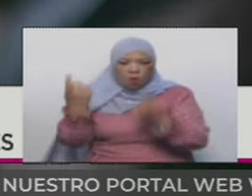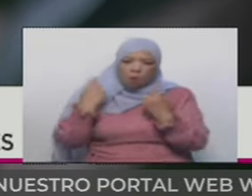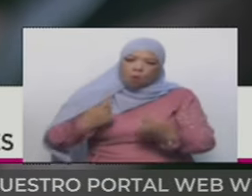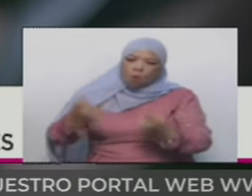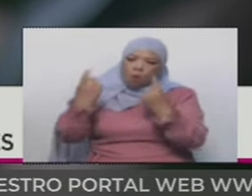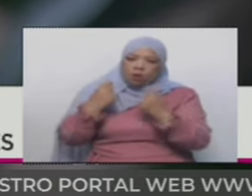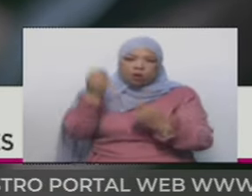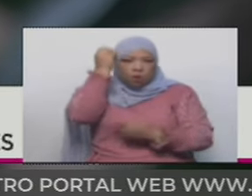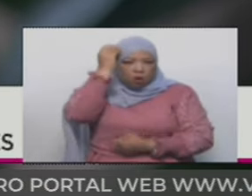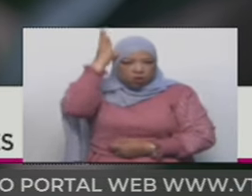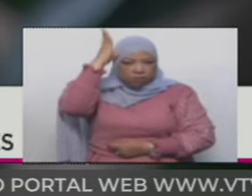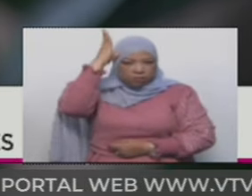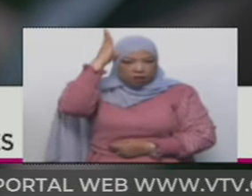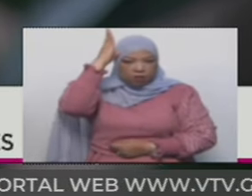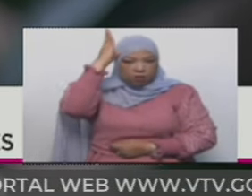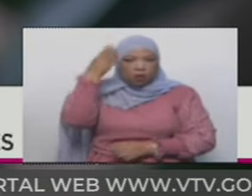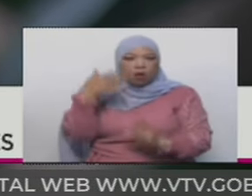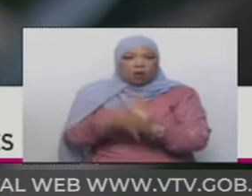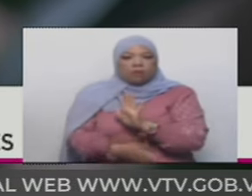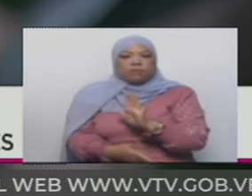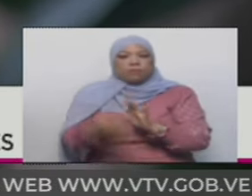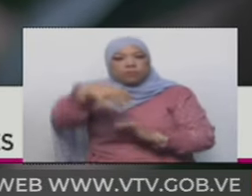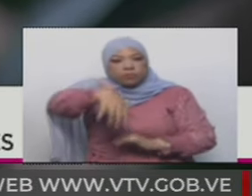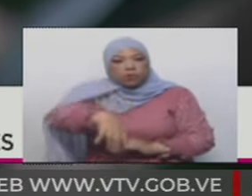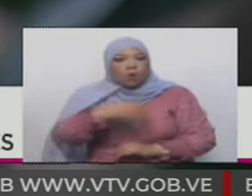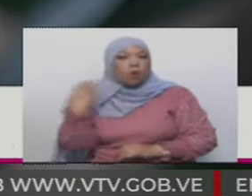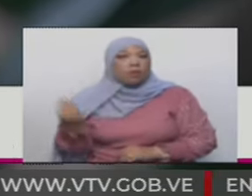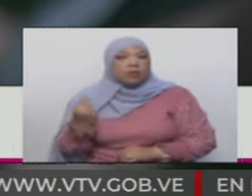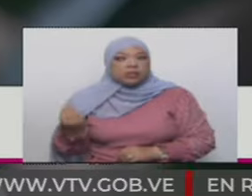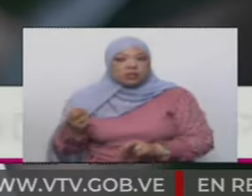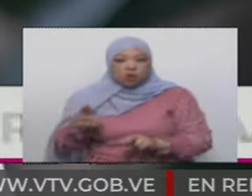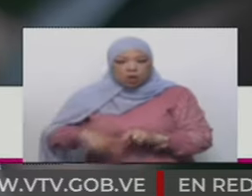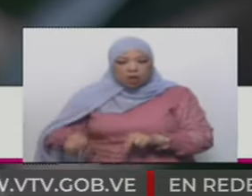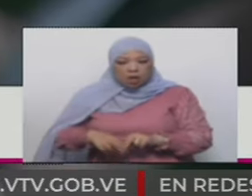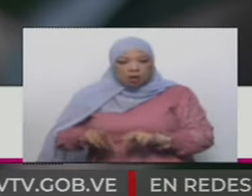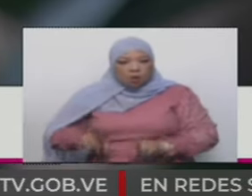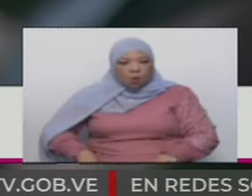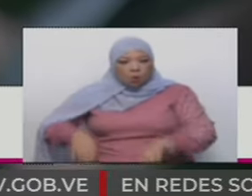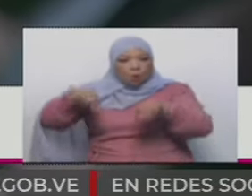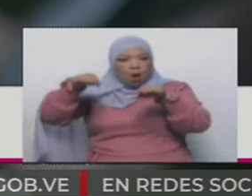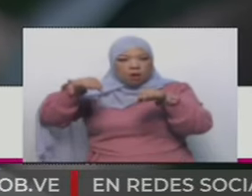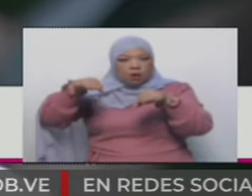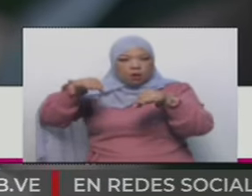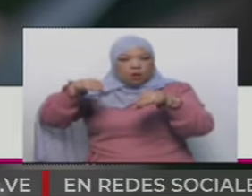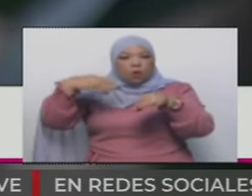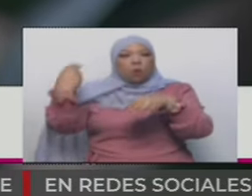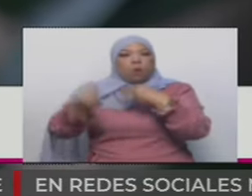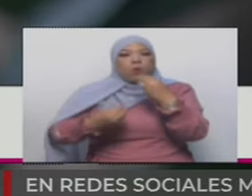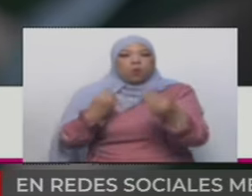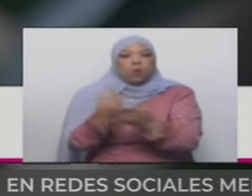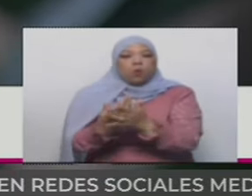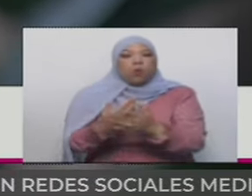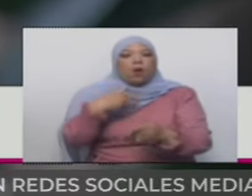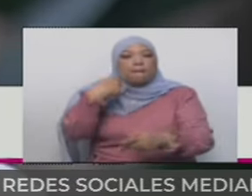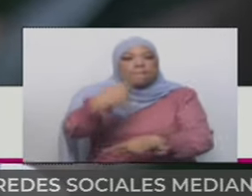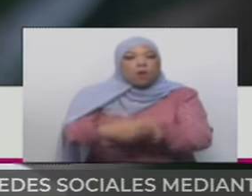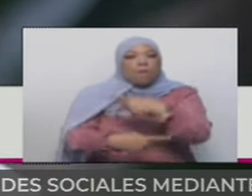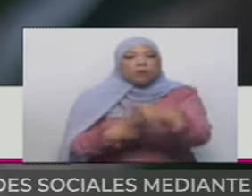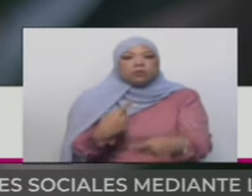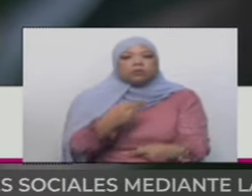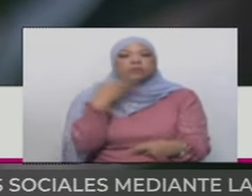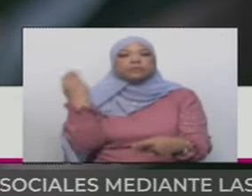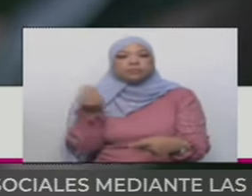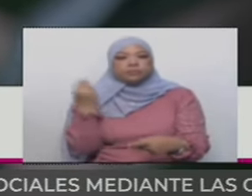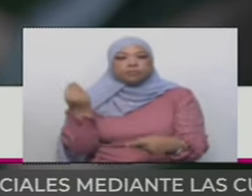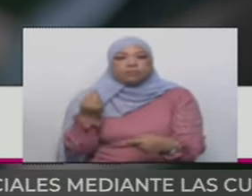el conocimiento, desde los chamos como yo, que vamos surgiendo, que vayan trayendo este conocimiento, no como un chip